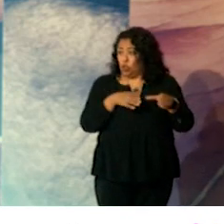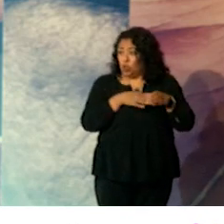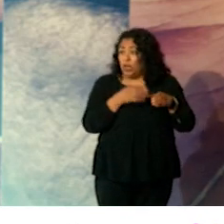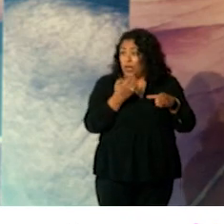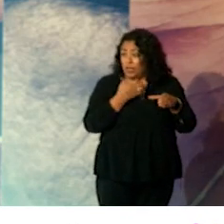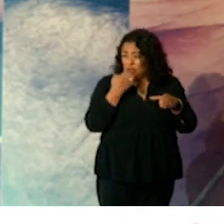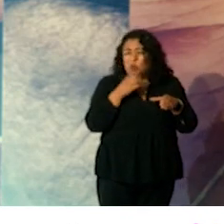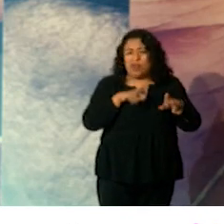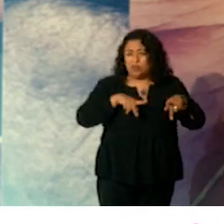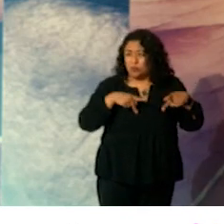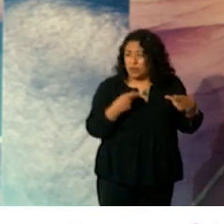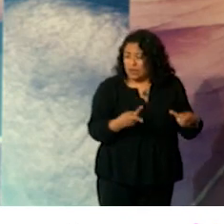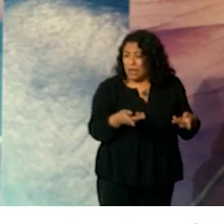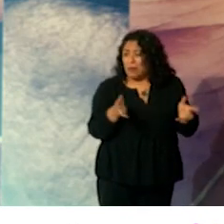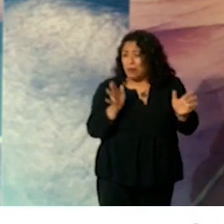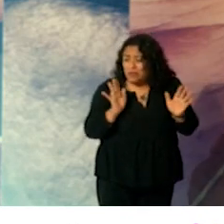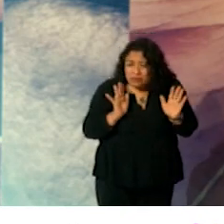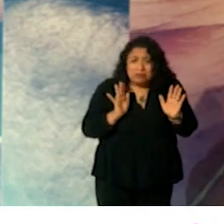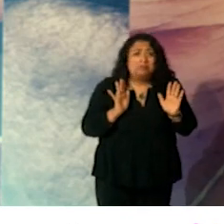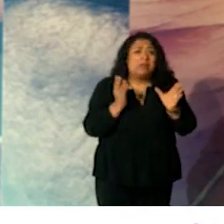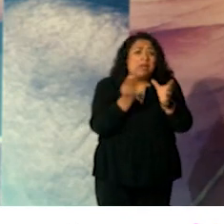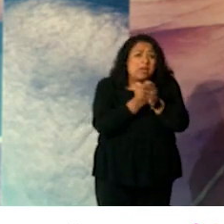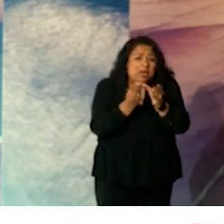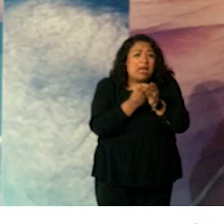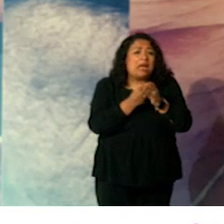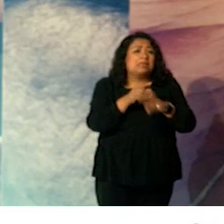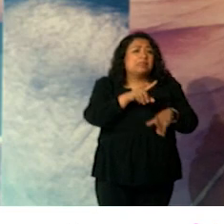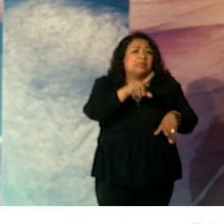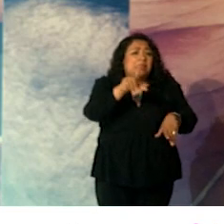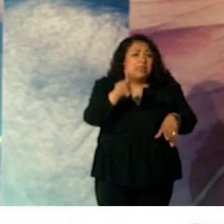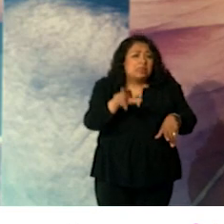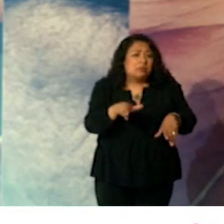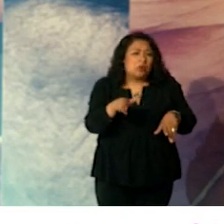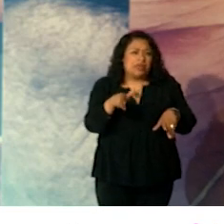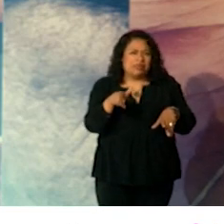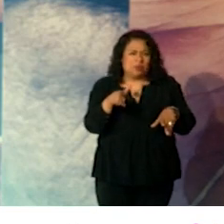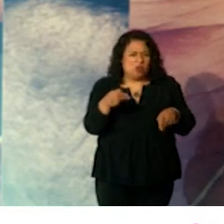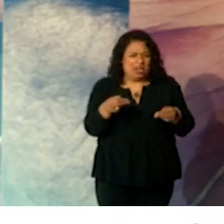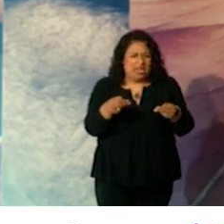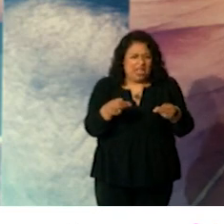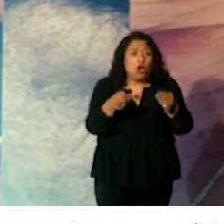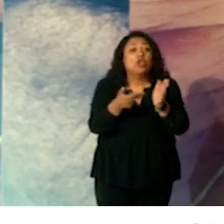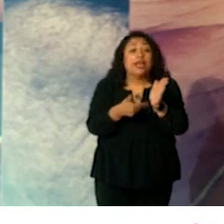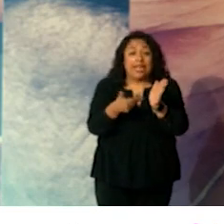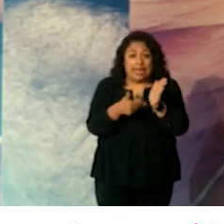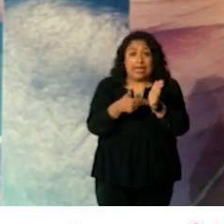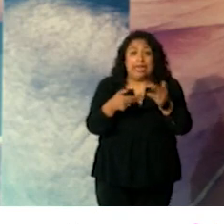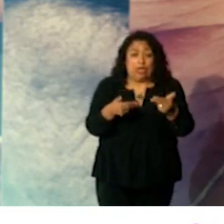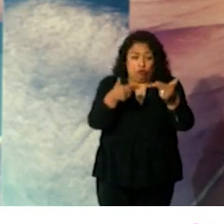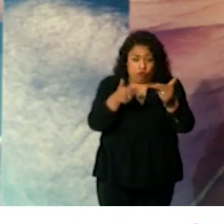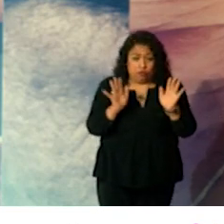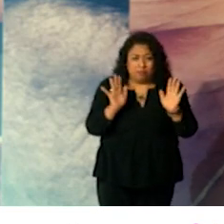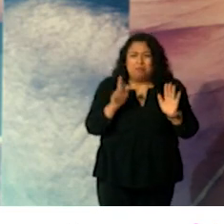escuelas vulnerables y les doy clases extracurriculares de empleabilidad y negocios. Qué lindo lo que estás haciendo,